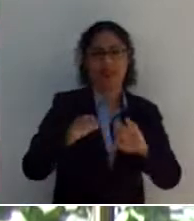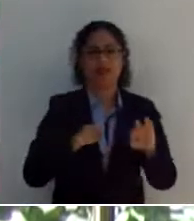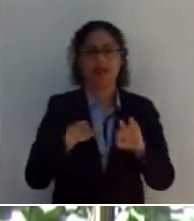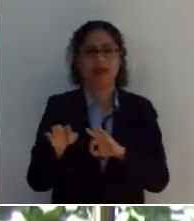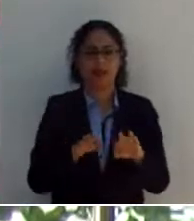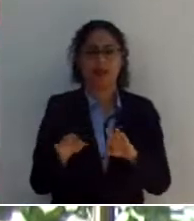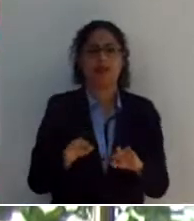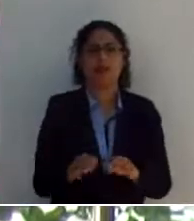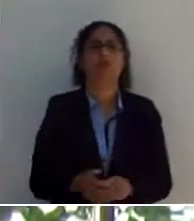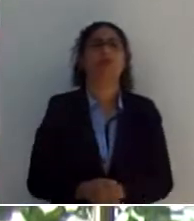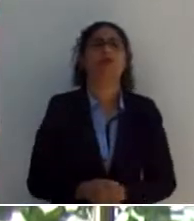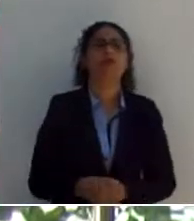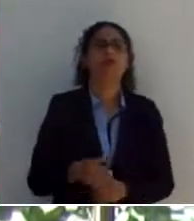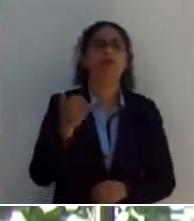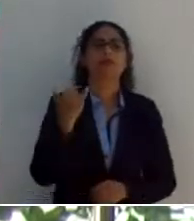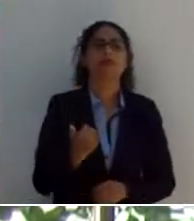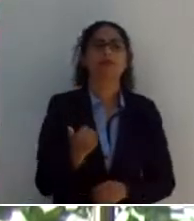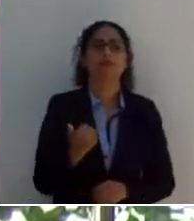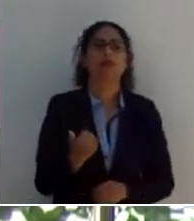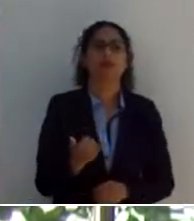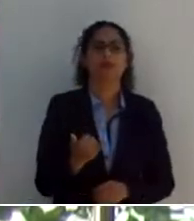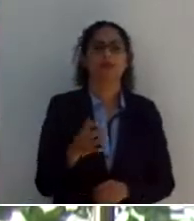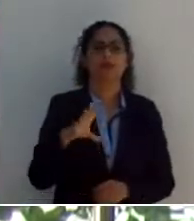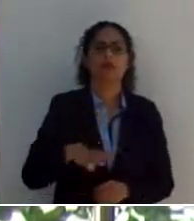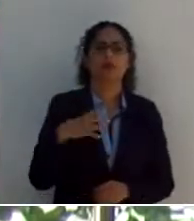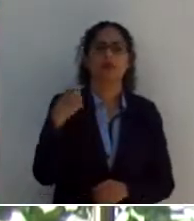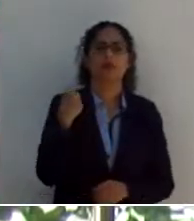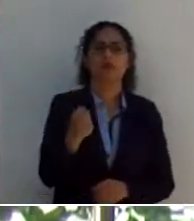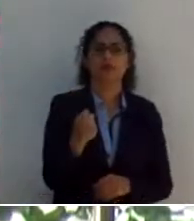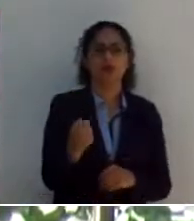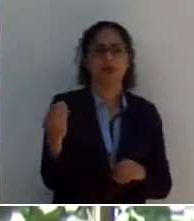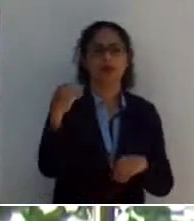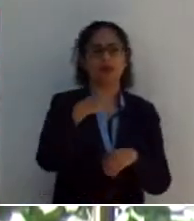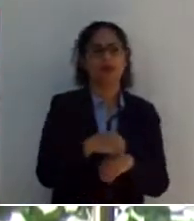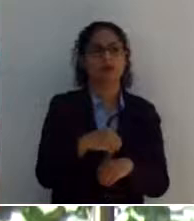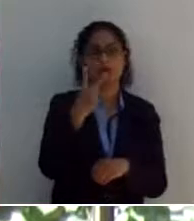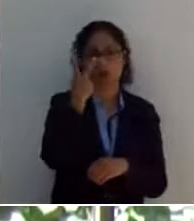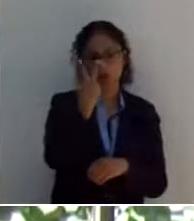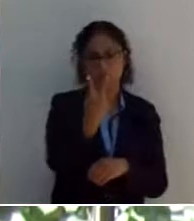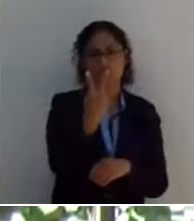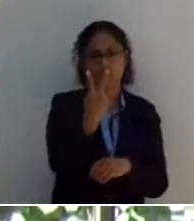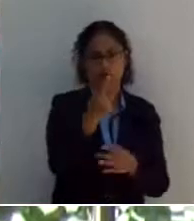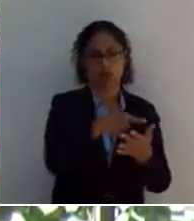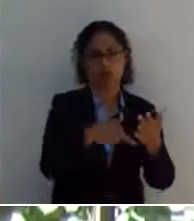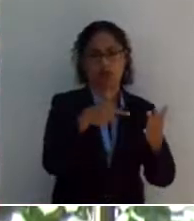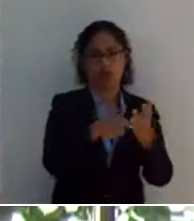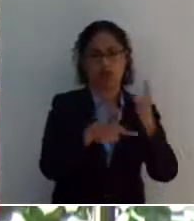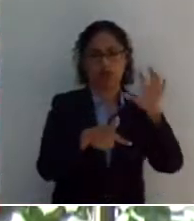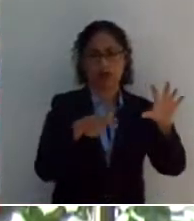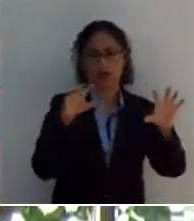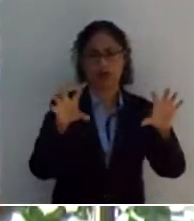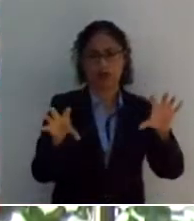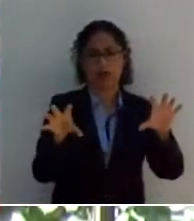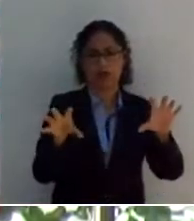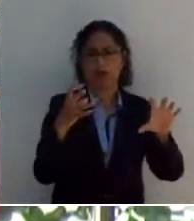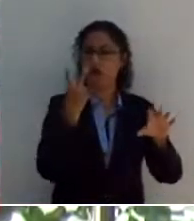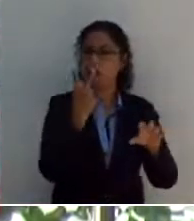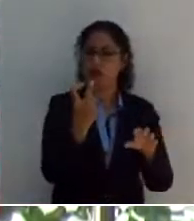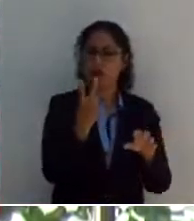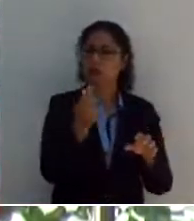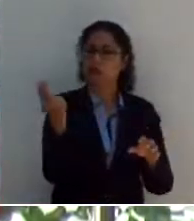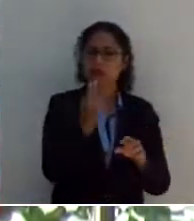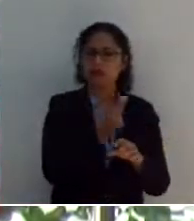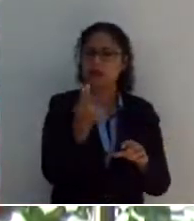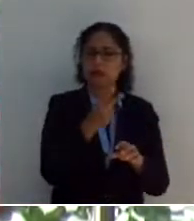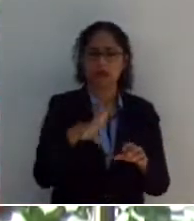trabajo. Y fortalecer dos regiones, Israel Patrón, que quiero que empecemos el